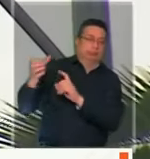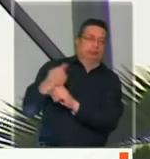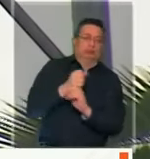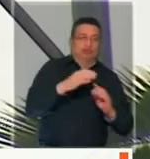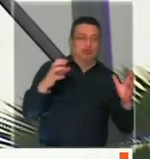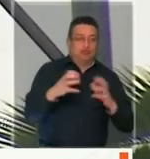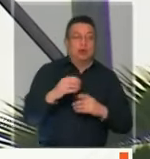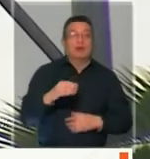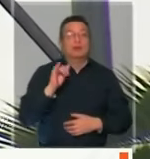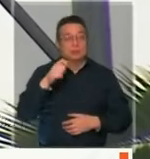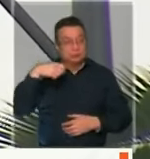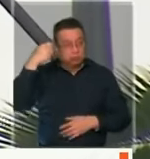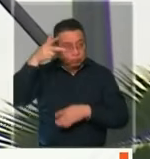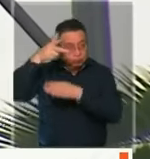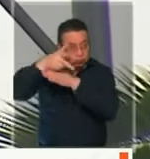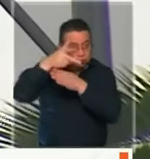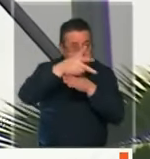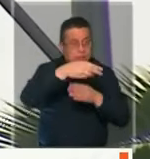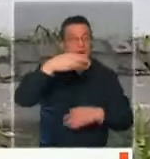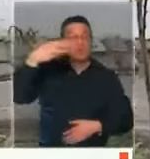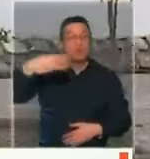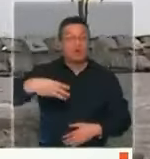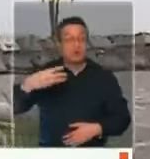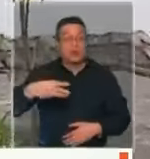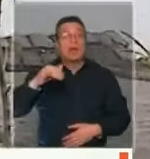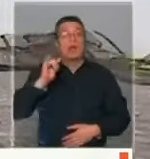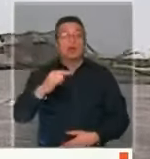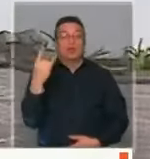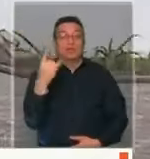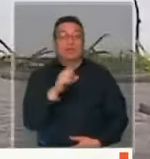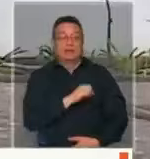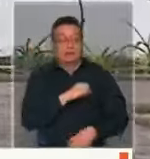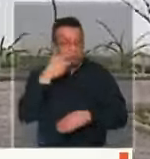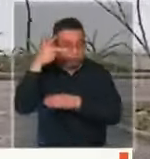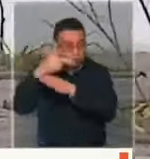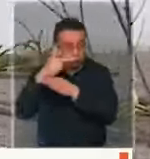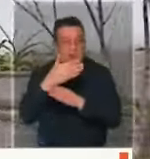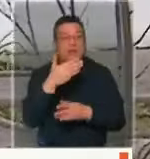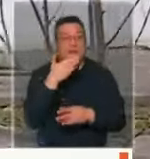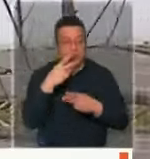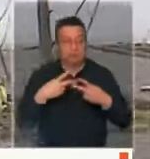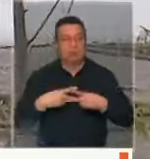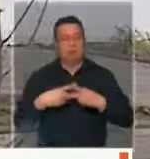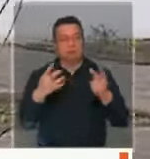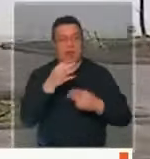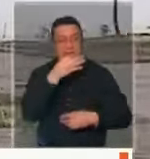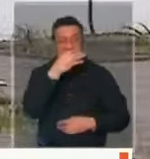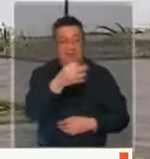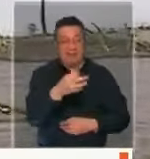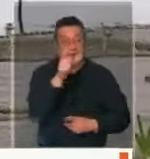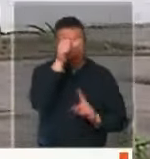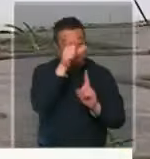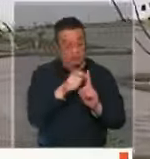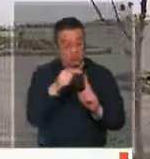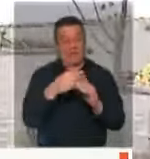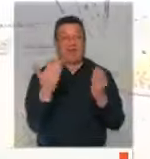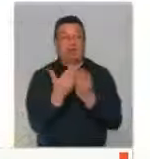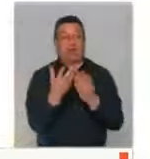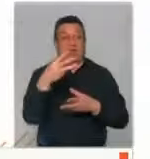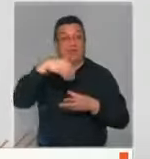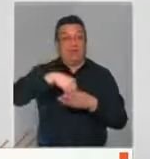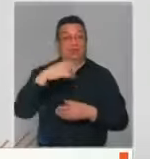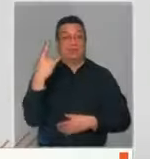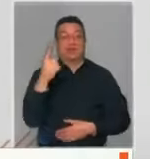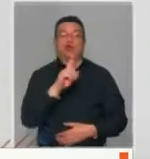que se hacen tanto a las cámaras municipales como las de la propia USACH, que mediante un comunicado descartó que la víctima fuera un estudiante.